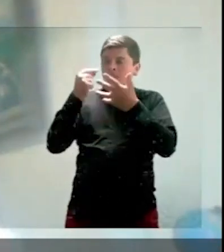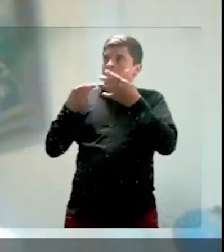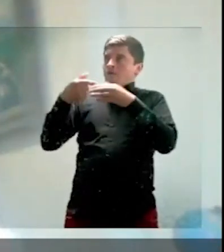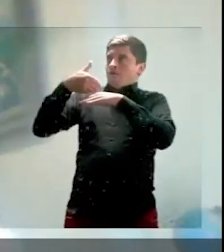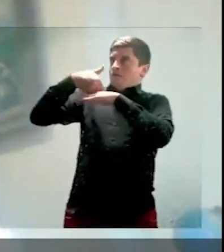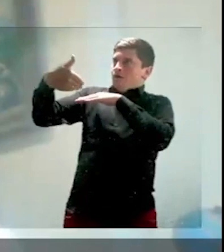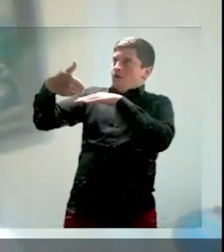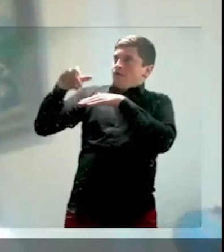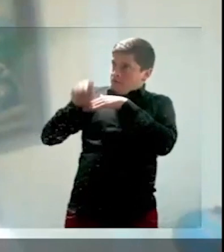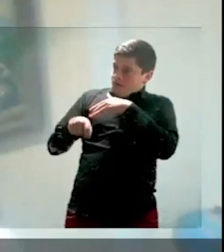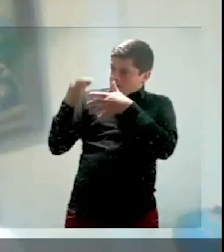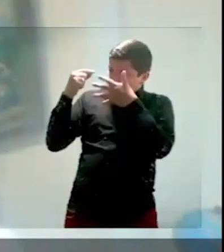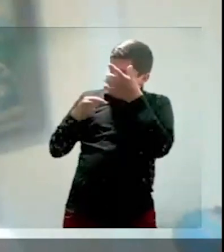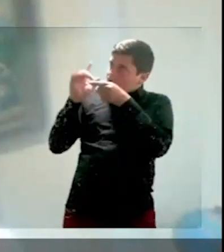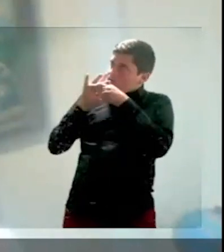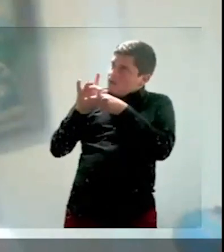Corte